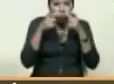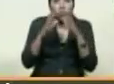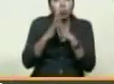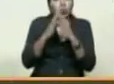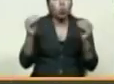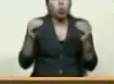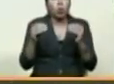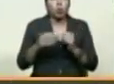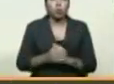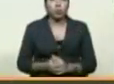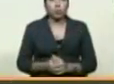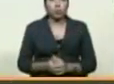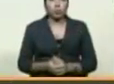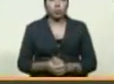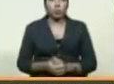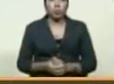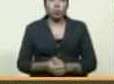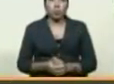vio Bolívar